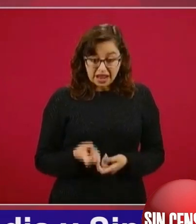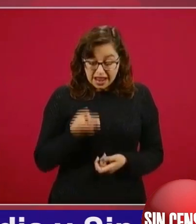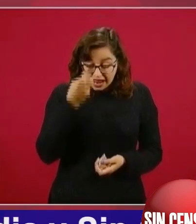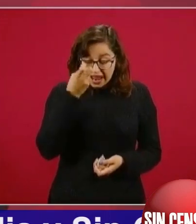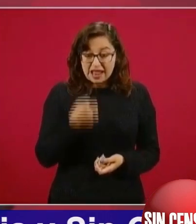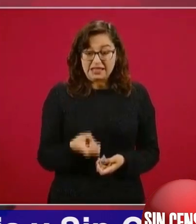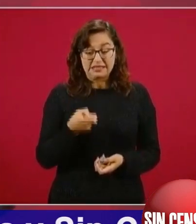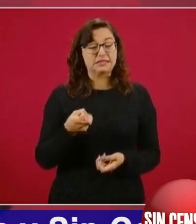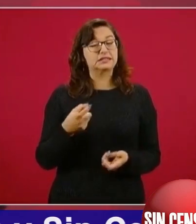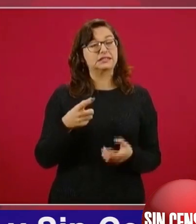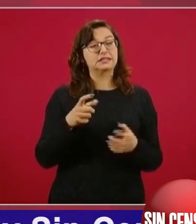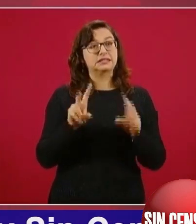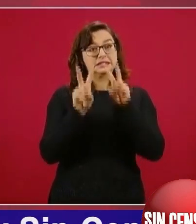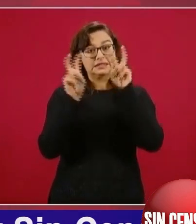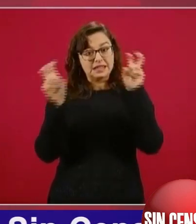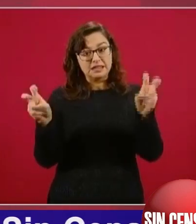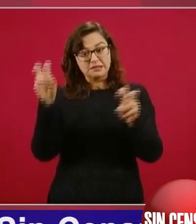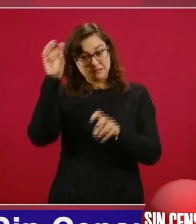existe,